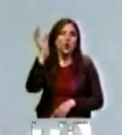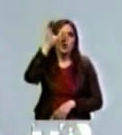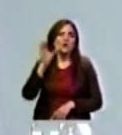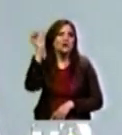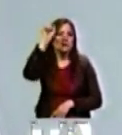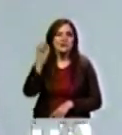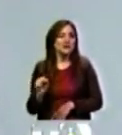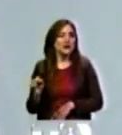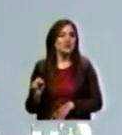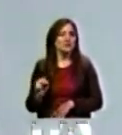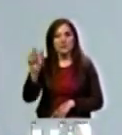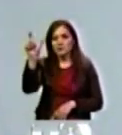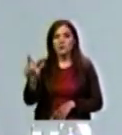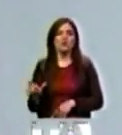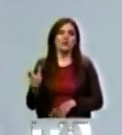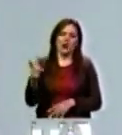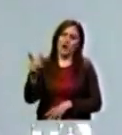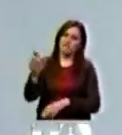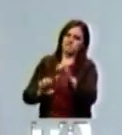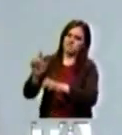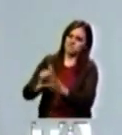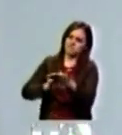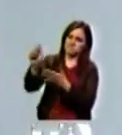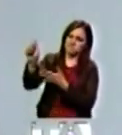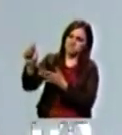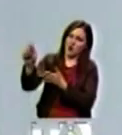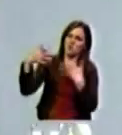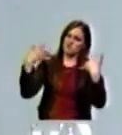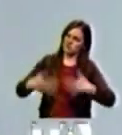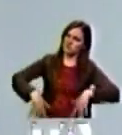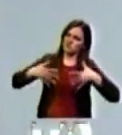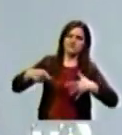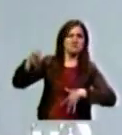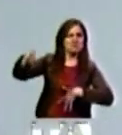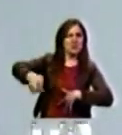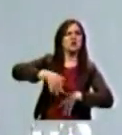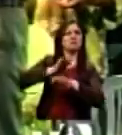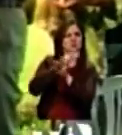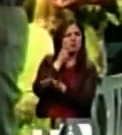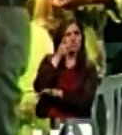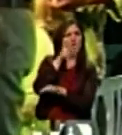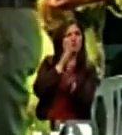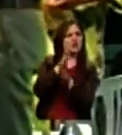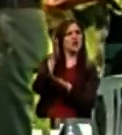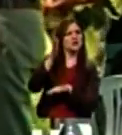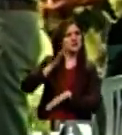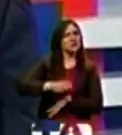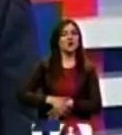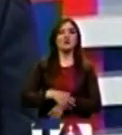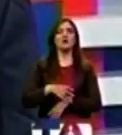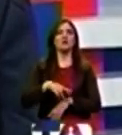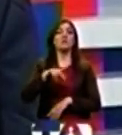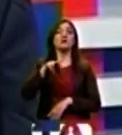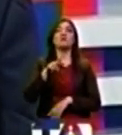costeño, serrano, pero que sea una persona proba, capaz y que ha demostrado en la función pública honestidad. Ni tampoco lo mismo de